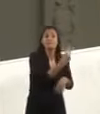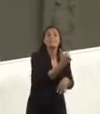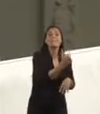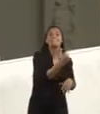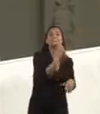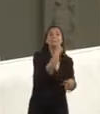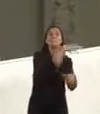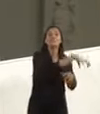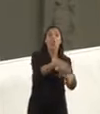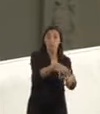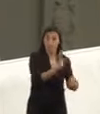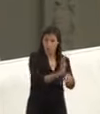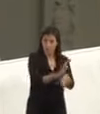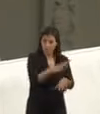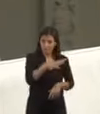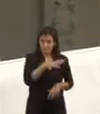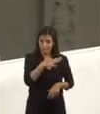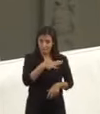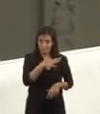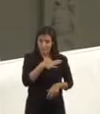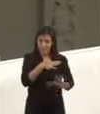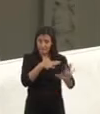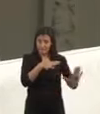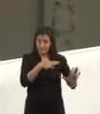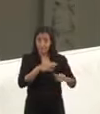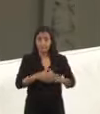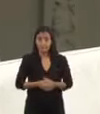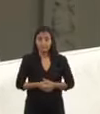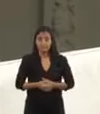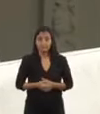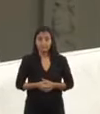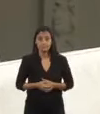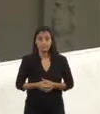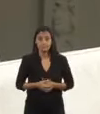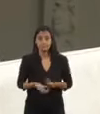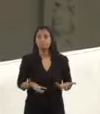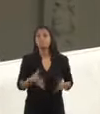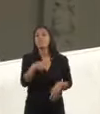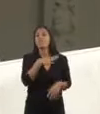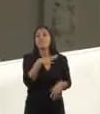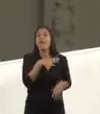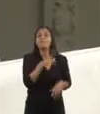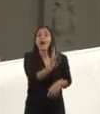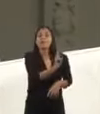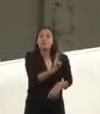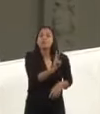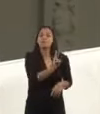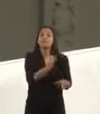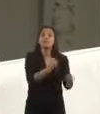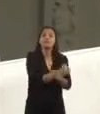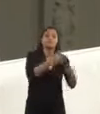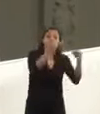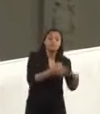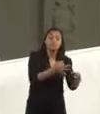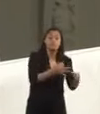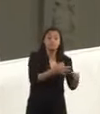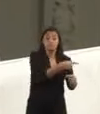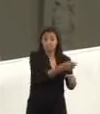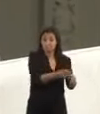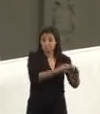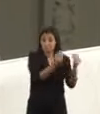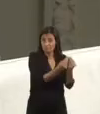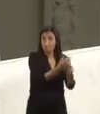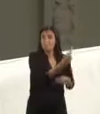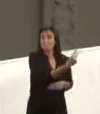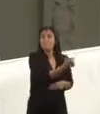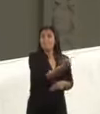la fecha no han recibido eh están no son válidos cuál es la política que va a adoptar de ahora en más el gobierno